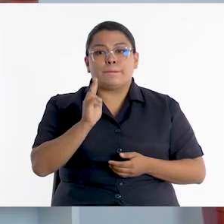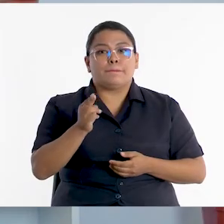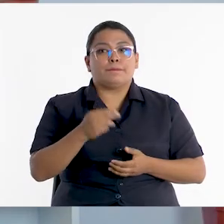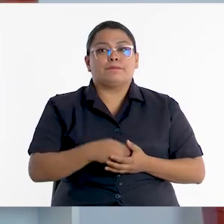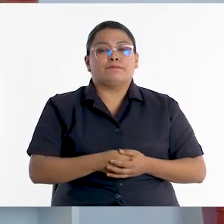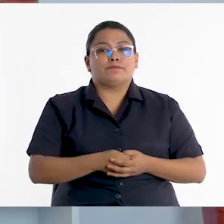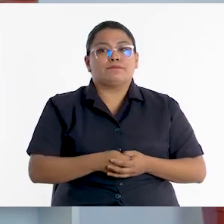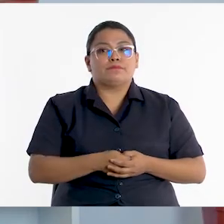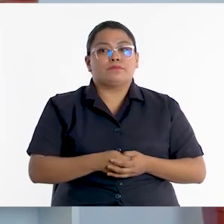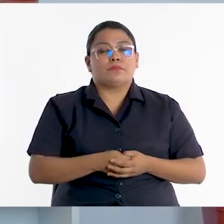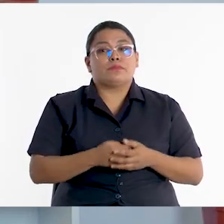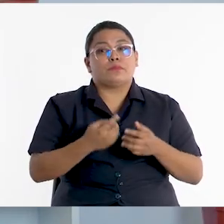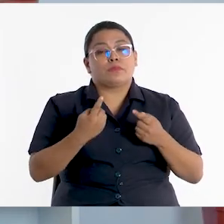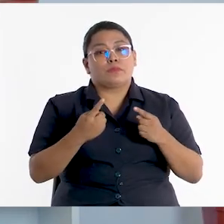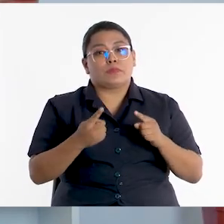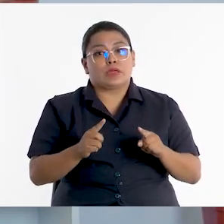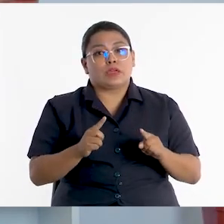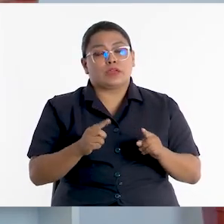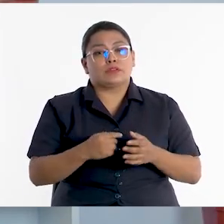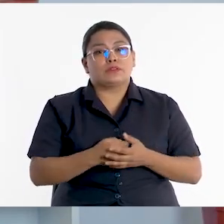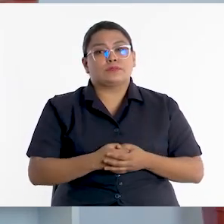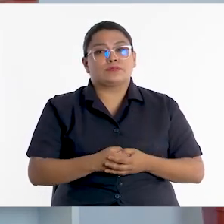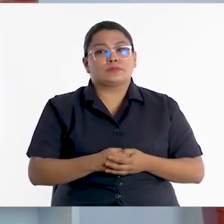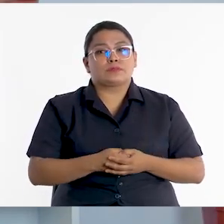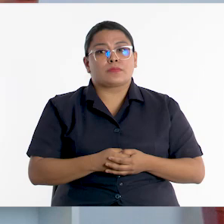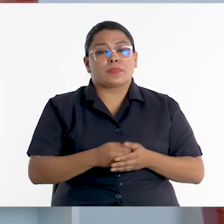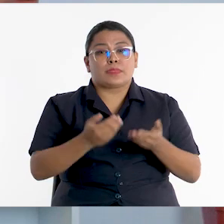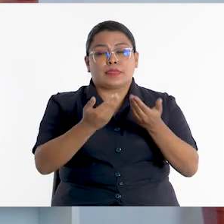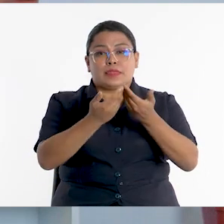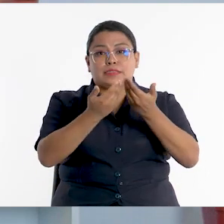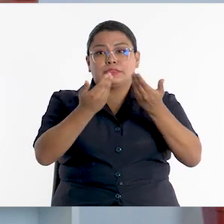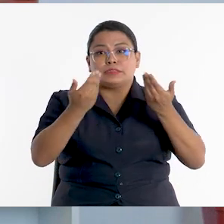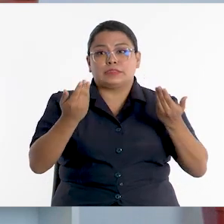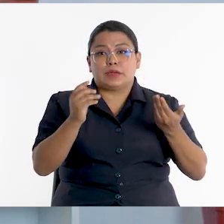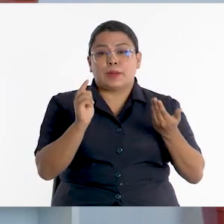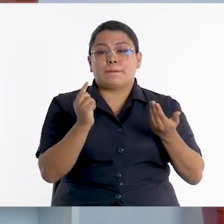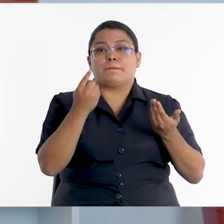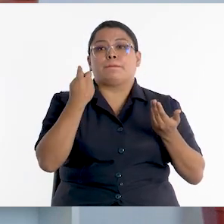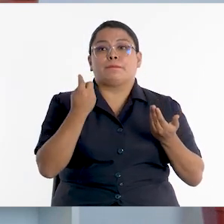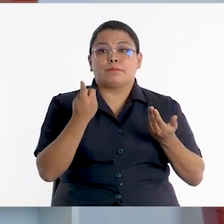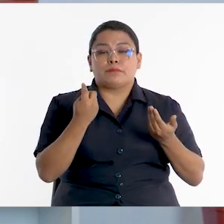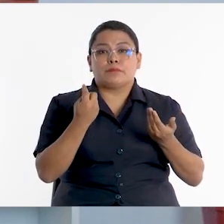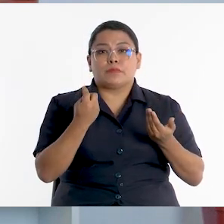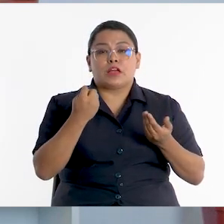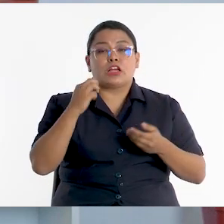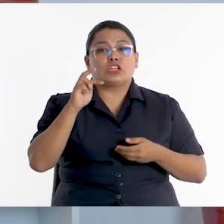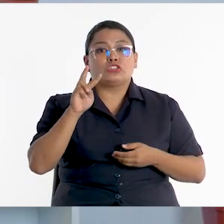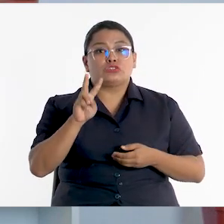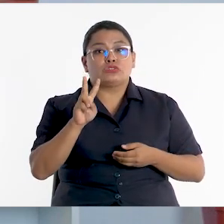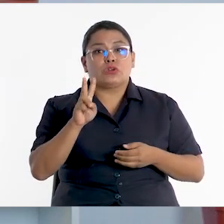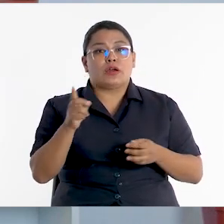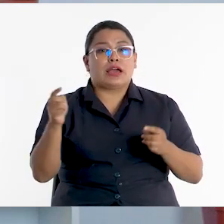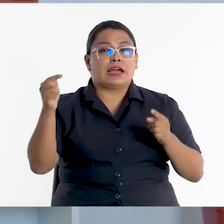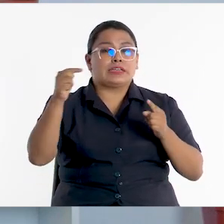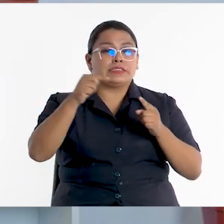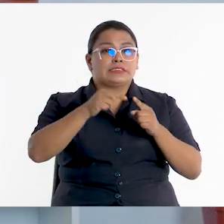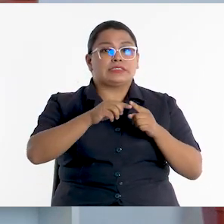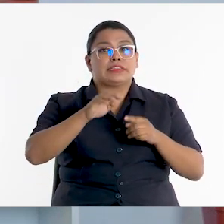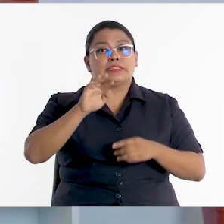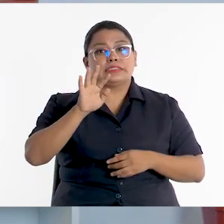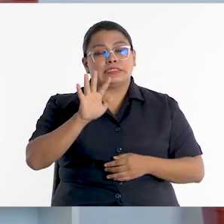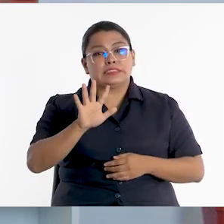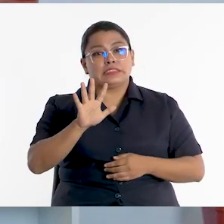una sola unidad, sino que en cambio se separan primero desde la tabla del 2 hasta la del 5,